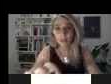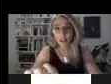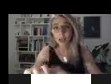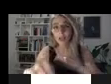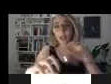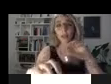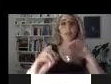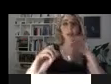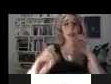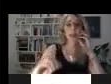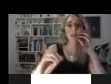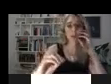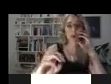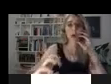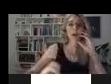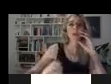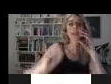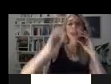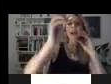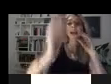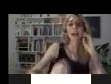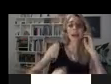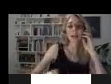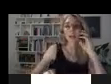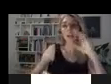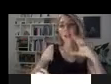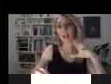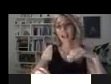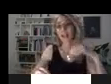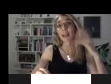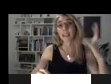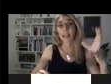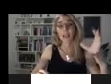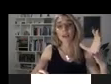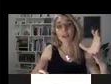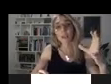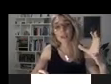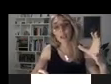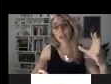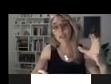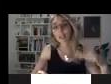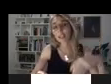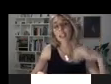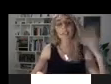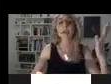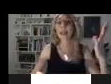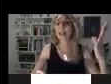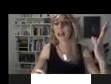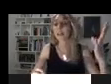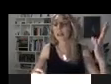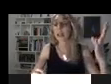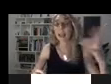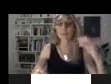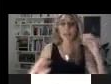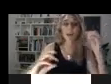que identificar que, por ejemplo, de cara a imaginarnos estar en la Semana